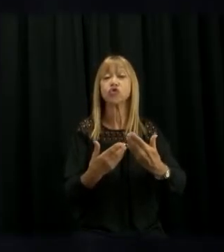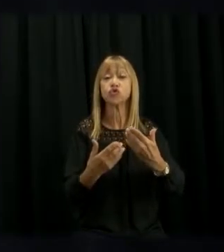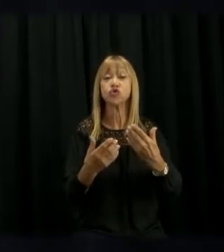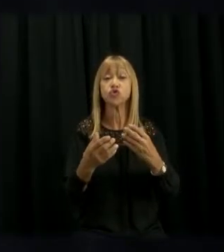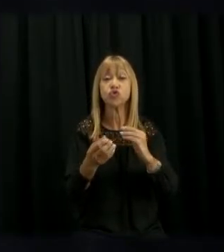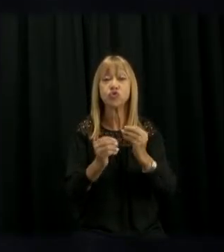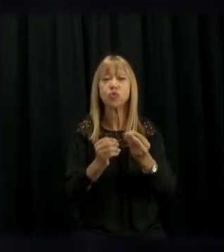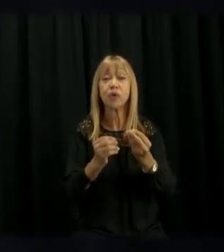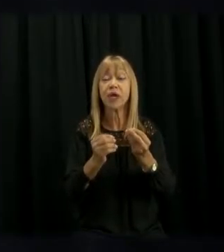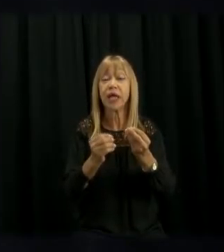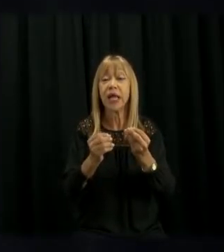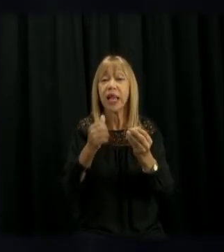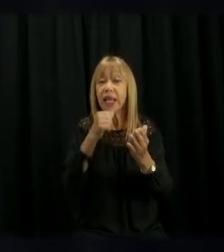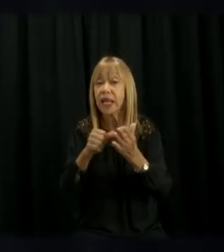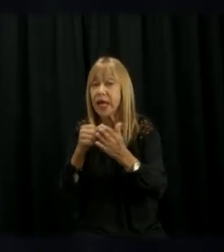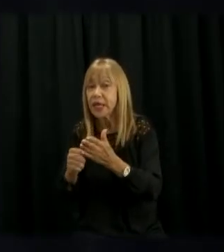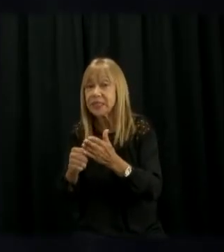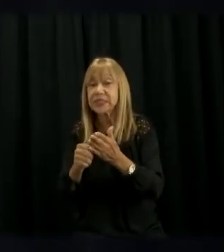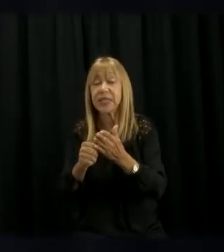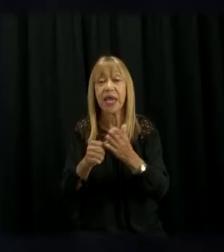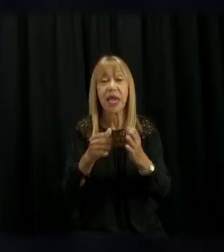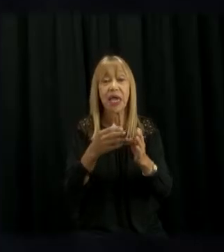contabilidad, muchas